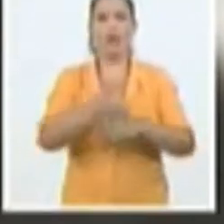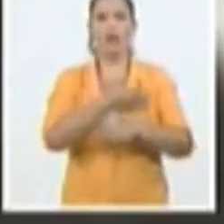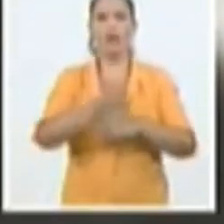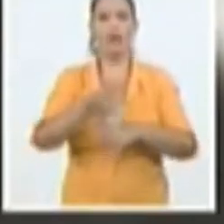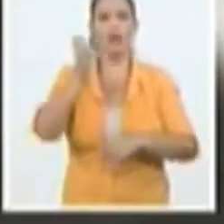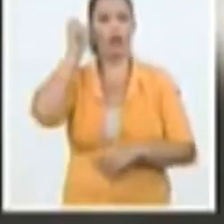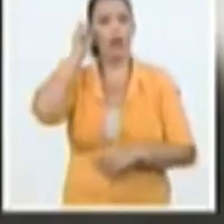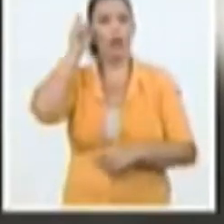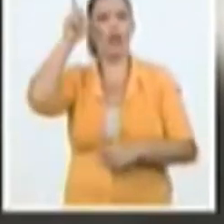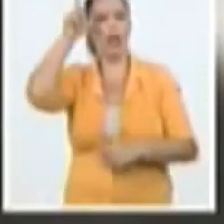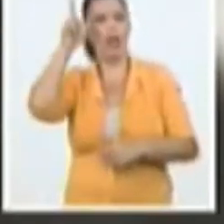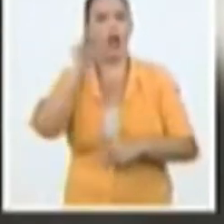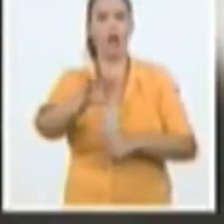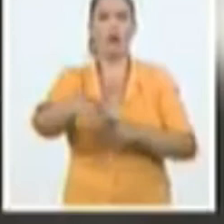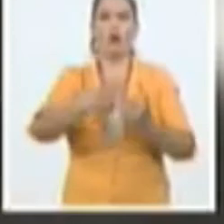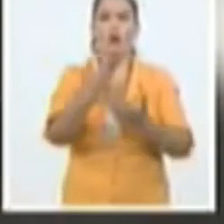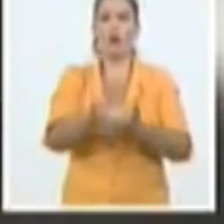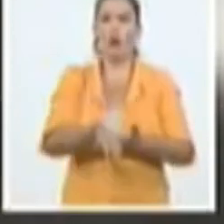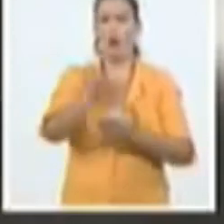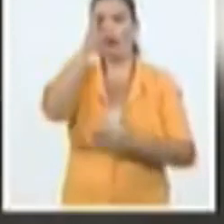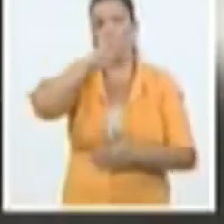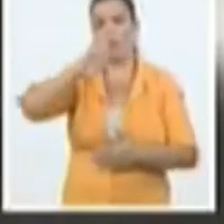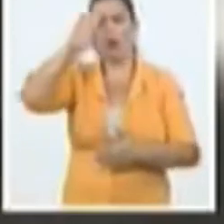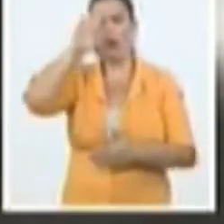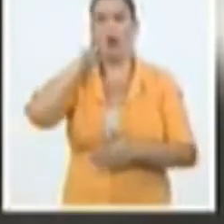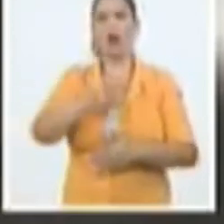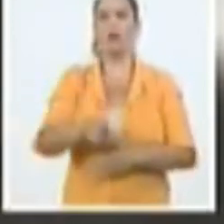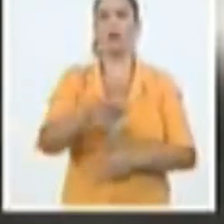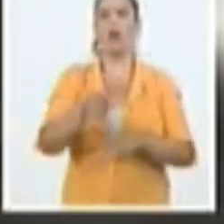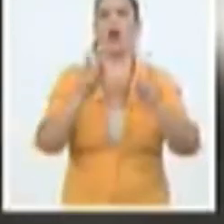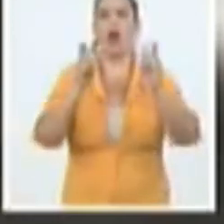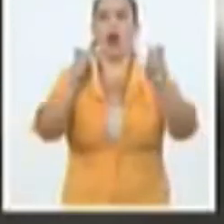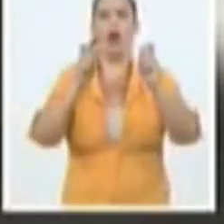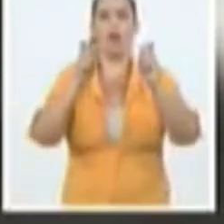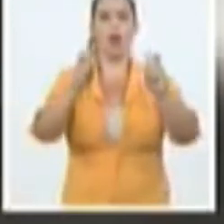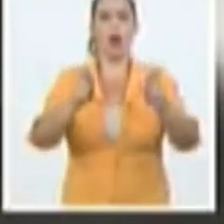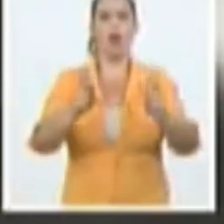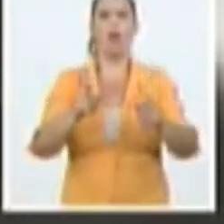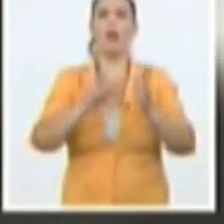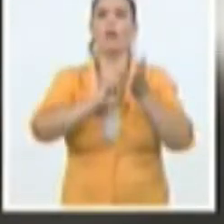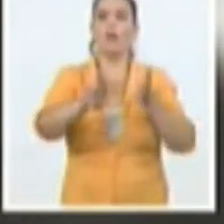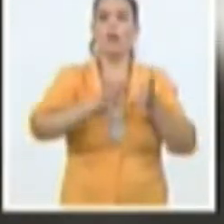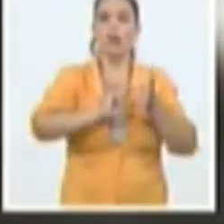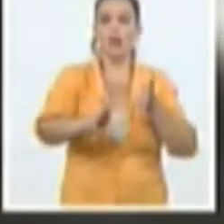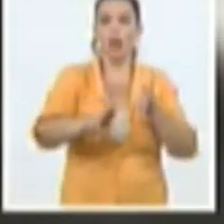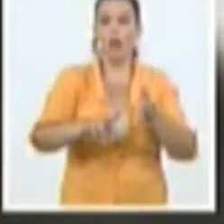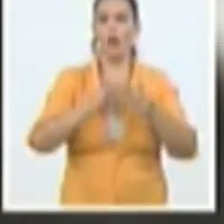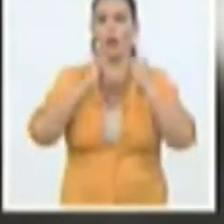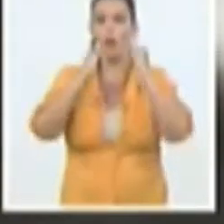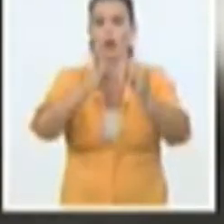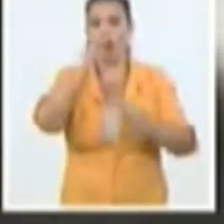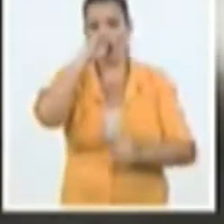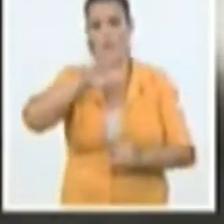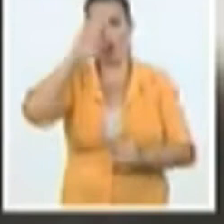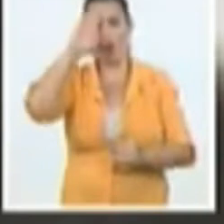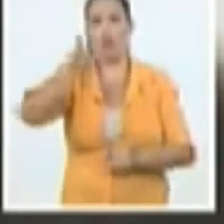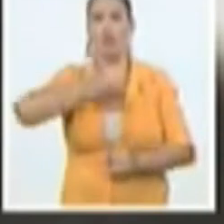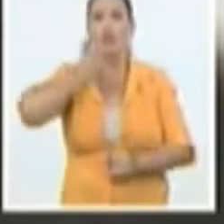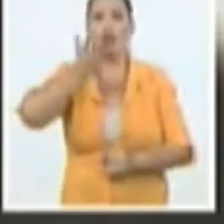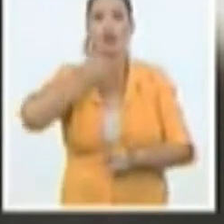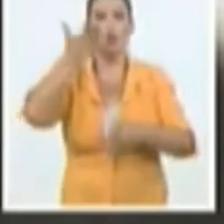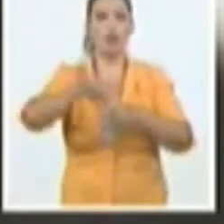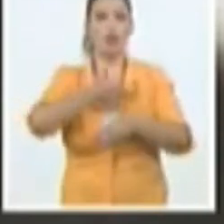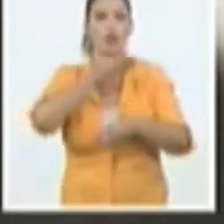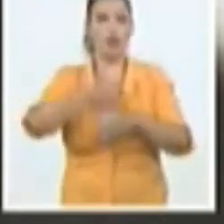una campaña que va a ser publicitaria, que va a ser en las calles, que va a ser en mensajes hacia Cuba, que va a ser con declaraciones de diferentes gobiernos, que va